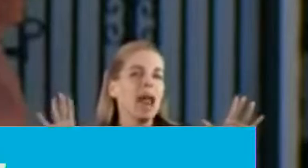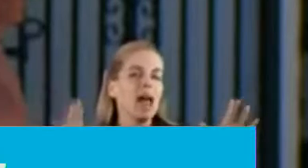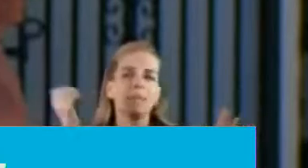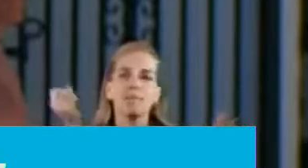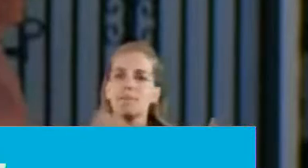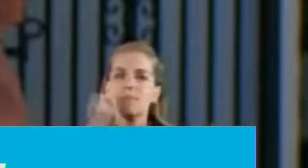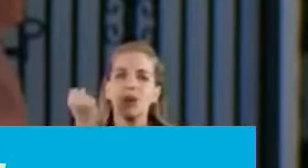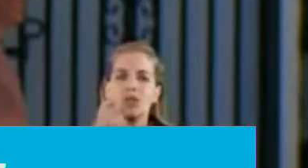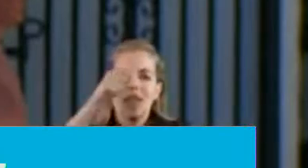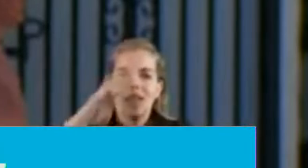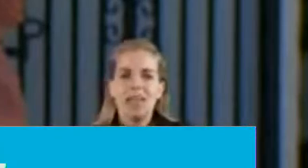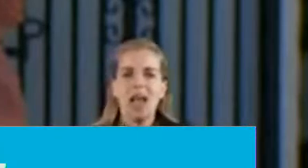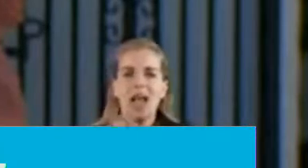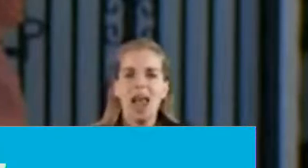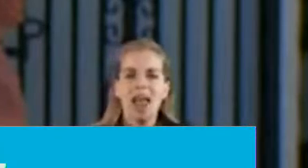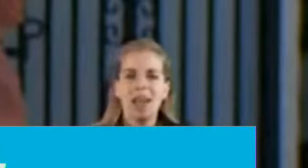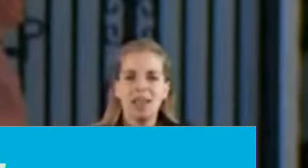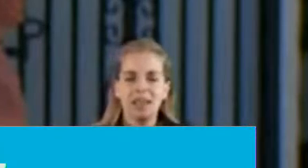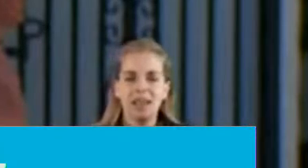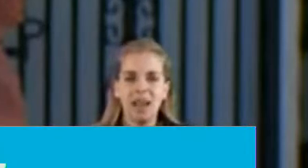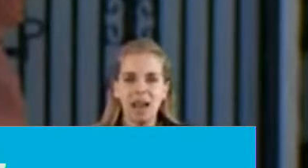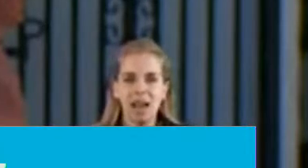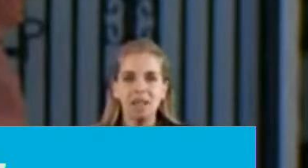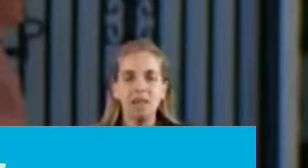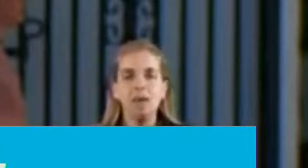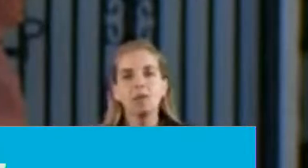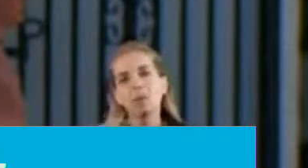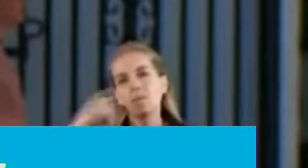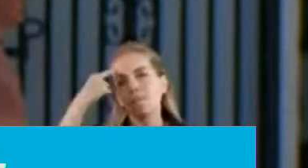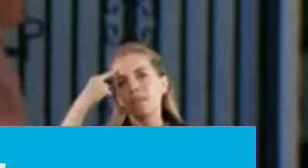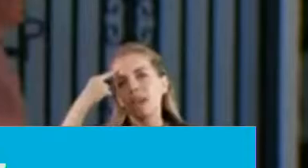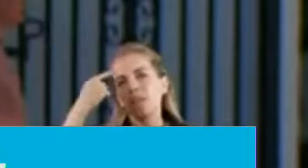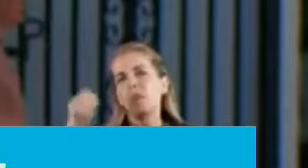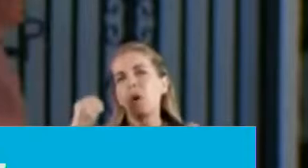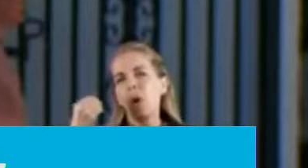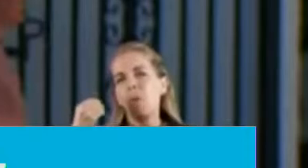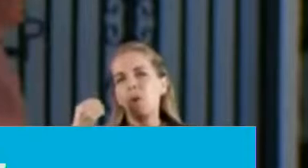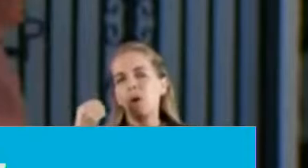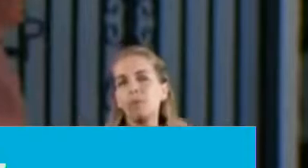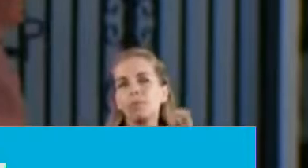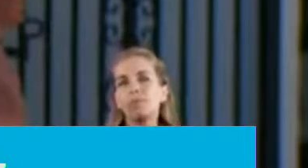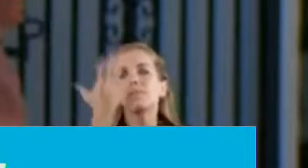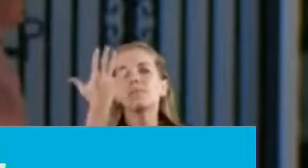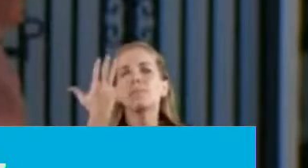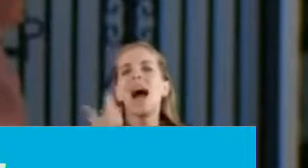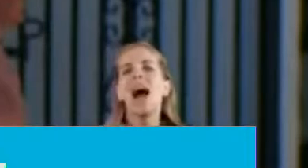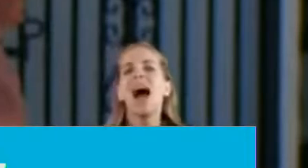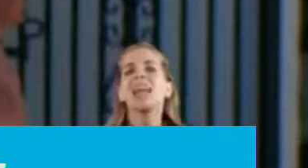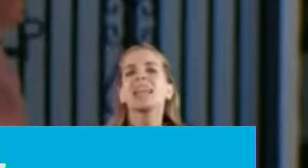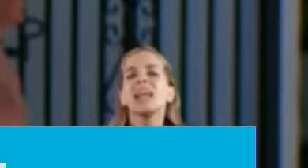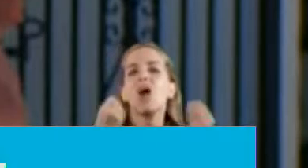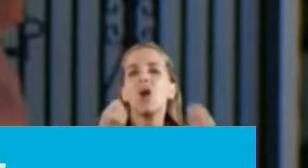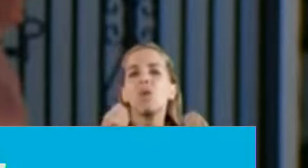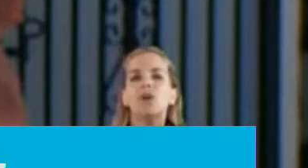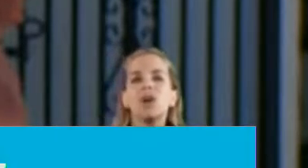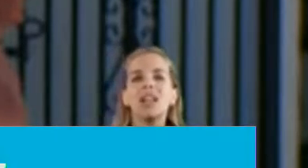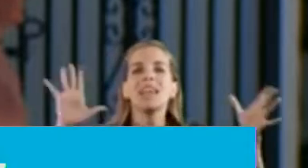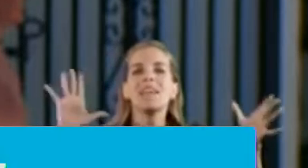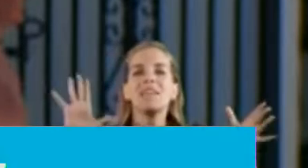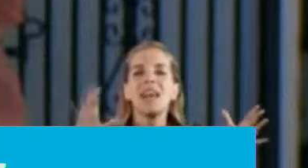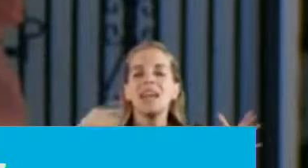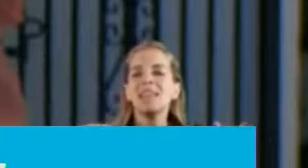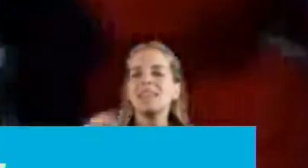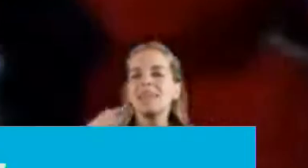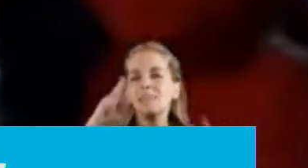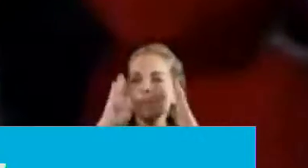fuertemente en nuestra querida Argentina. Cuando pienso en los orígenes de nuestro país, no puedo dejar de hacer foco en esos